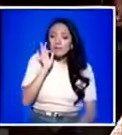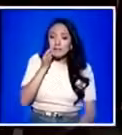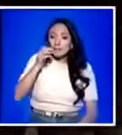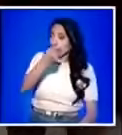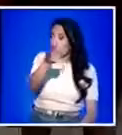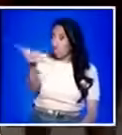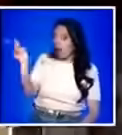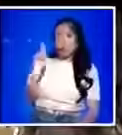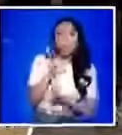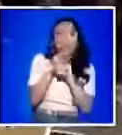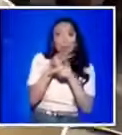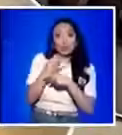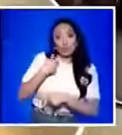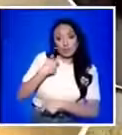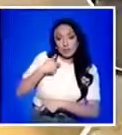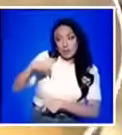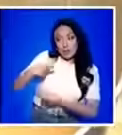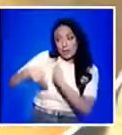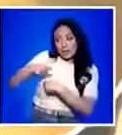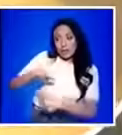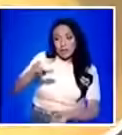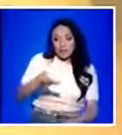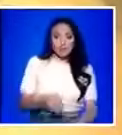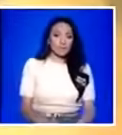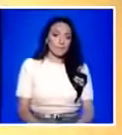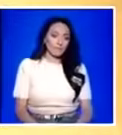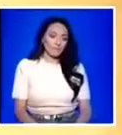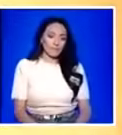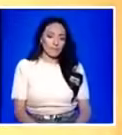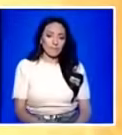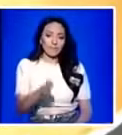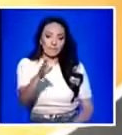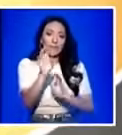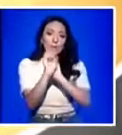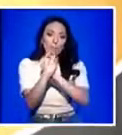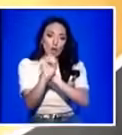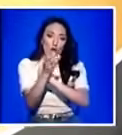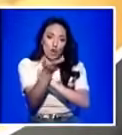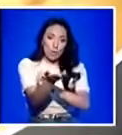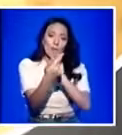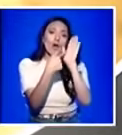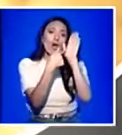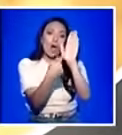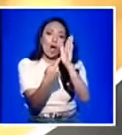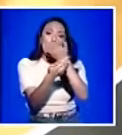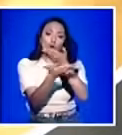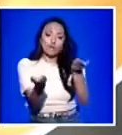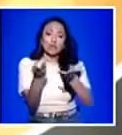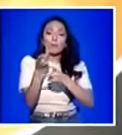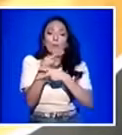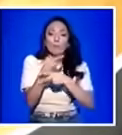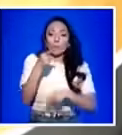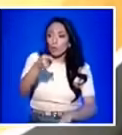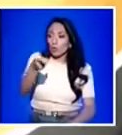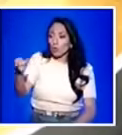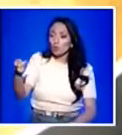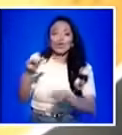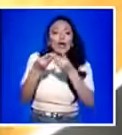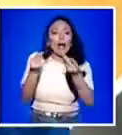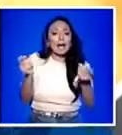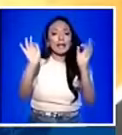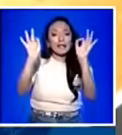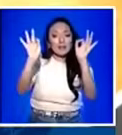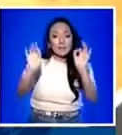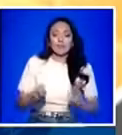los productos que brindamos aquí en el mercado. Y vamos a promocionar y hacer conocer todos los productos de primera calidad. A la